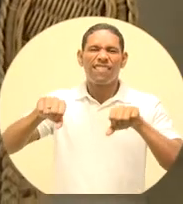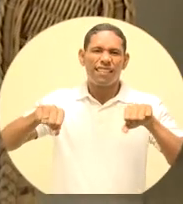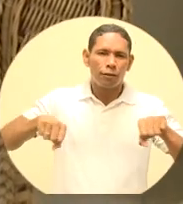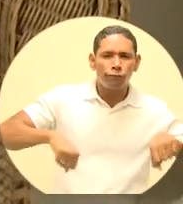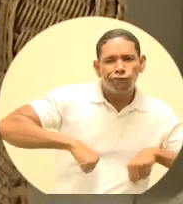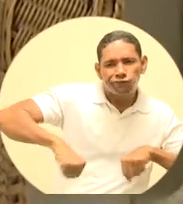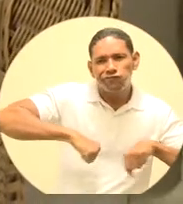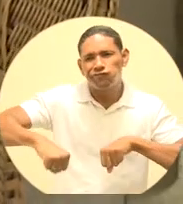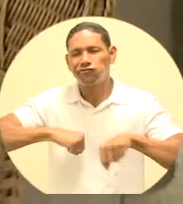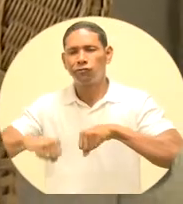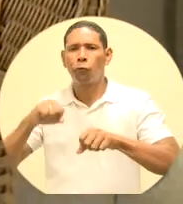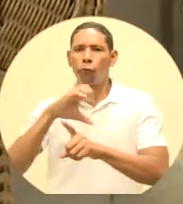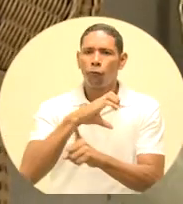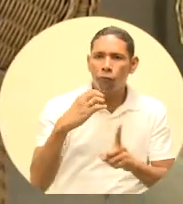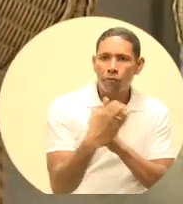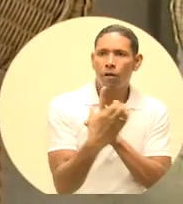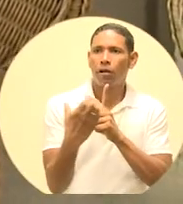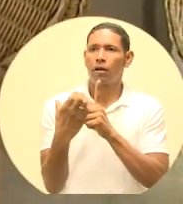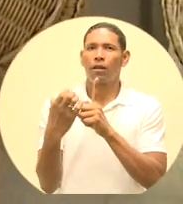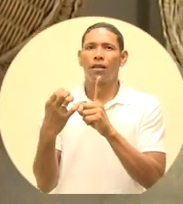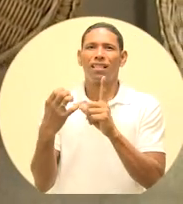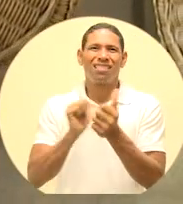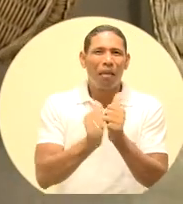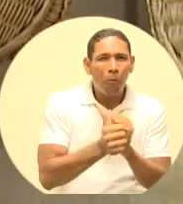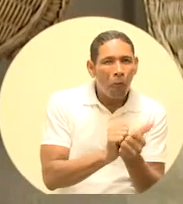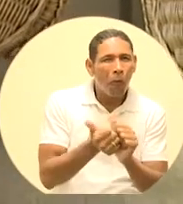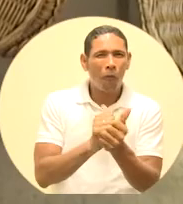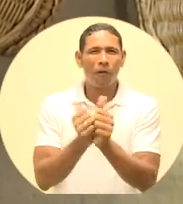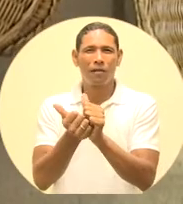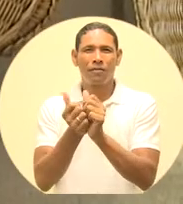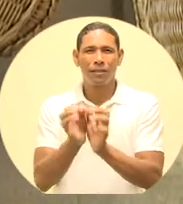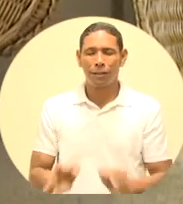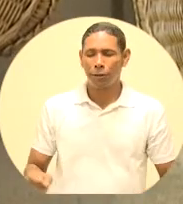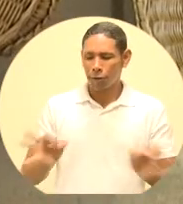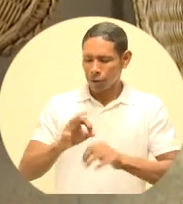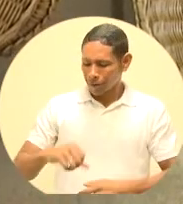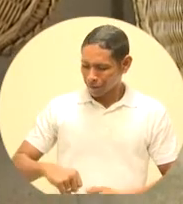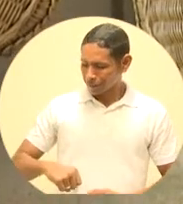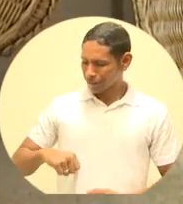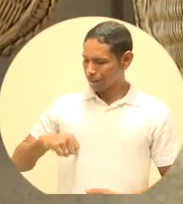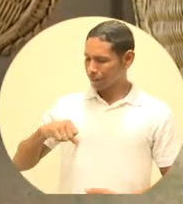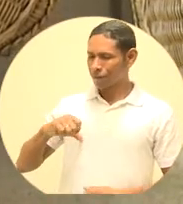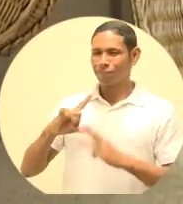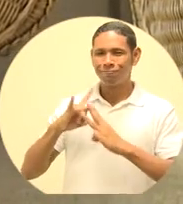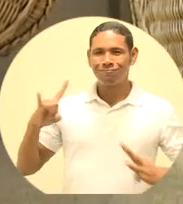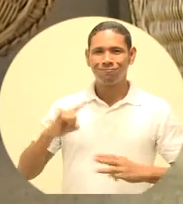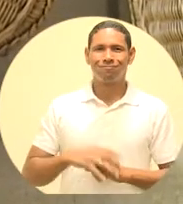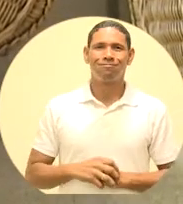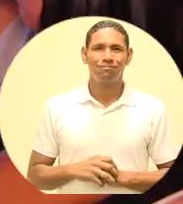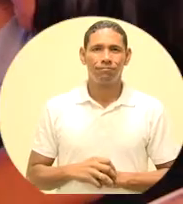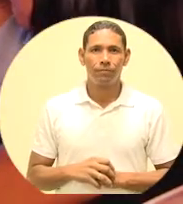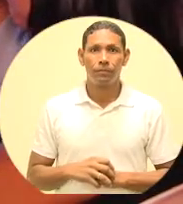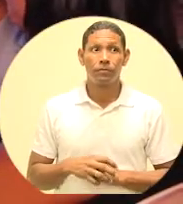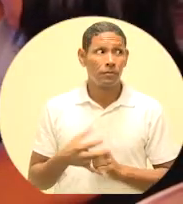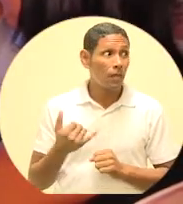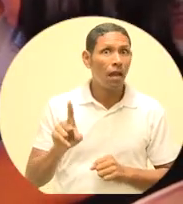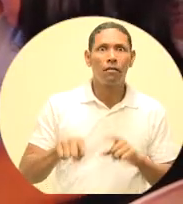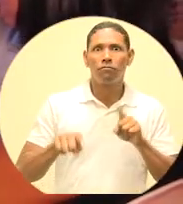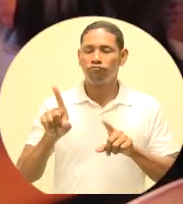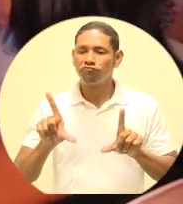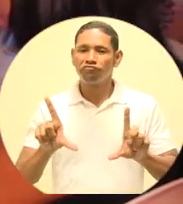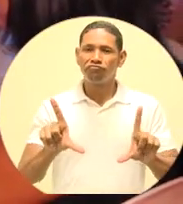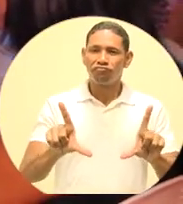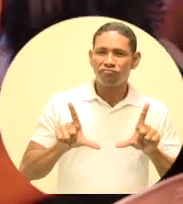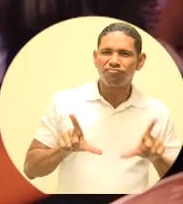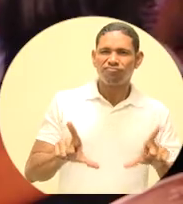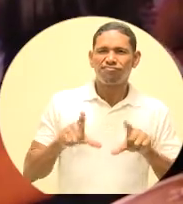se realizaron actividades académicas, culturales, deportivas y el acto de reconocimiento Orgullo Unimagdalena. Con el propósito de que